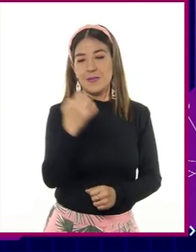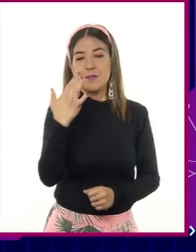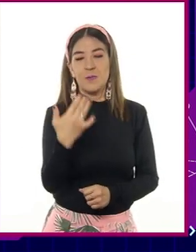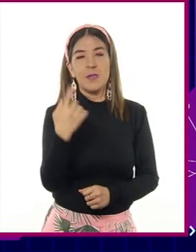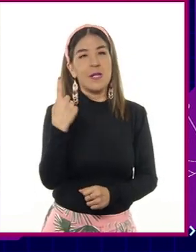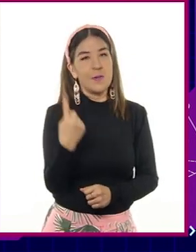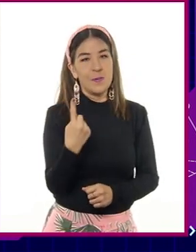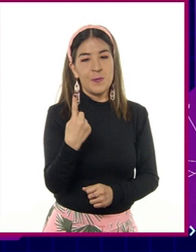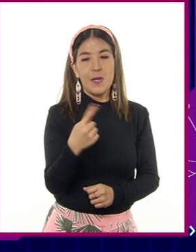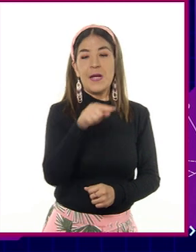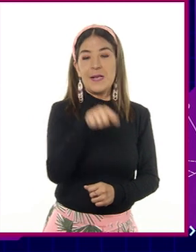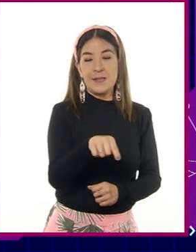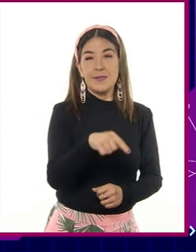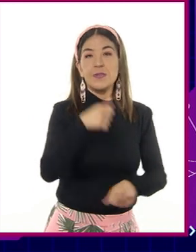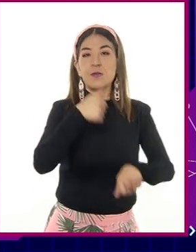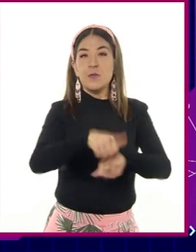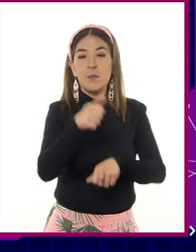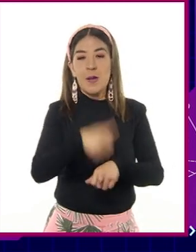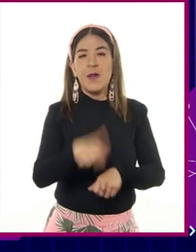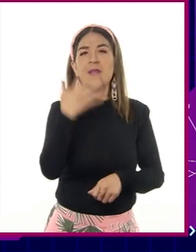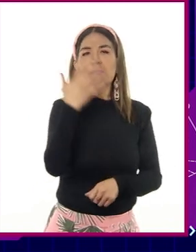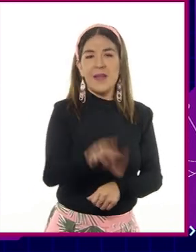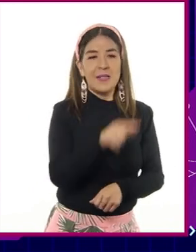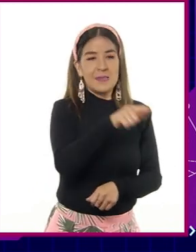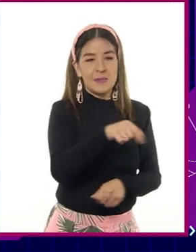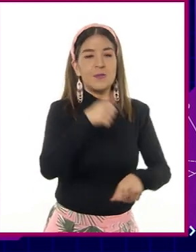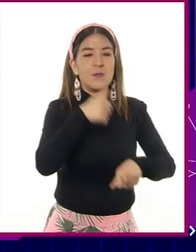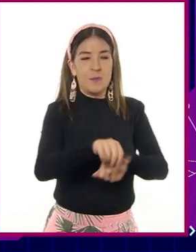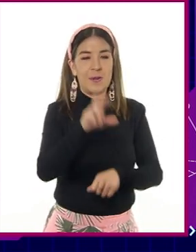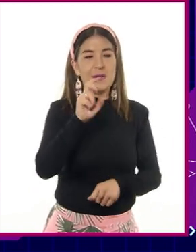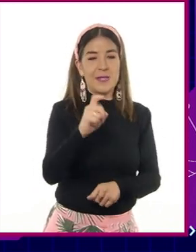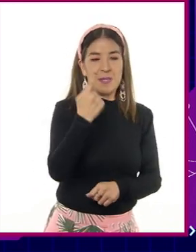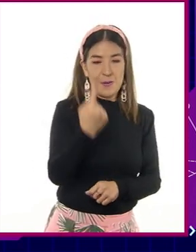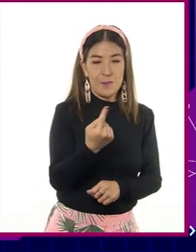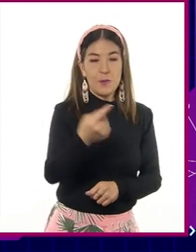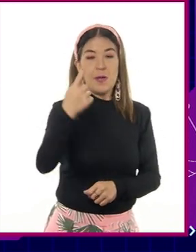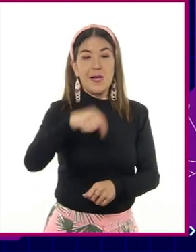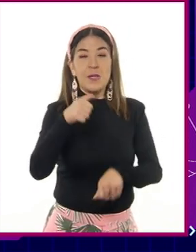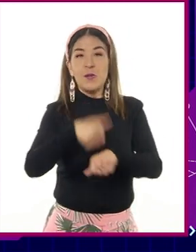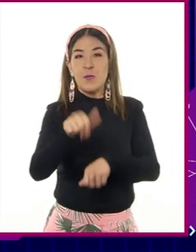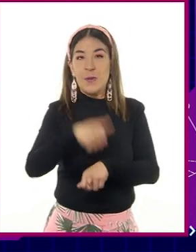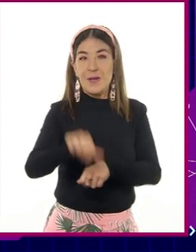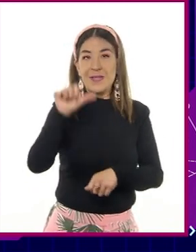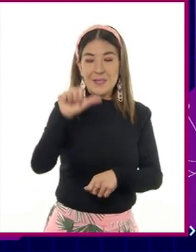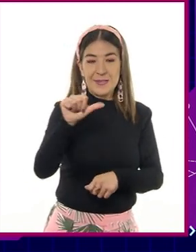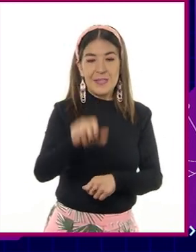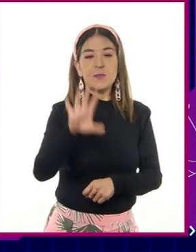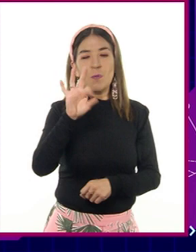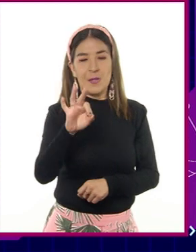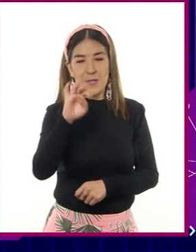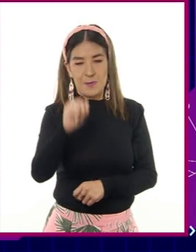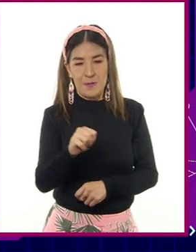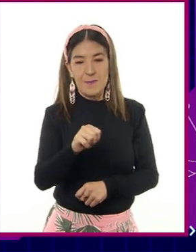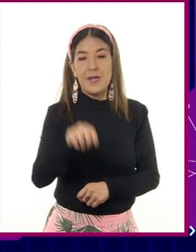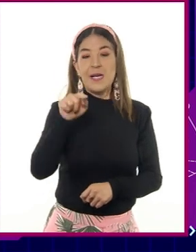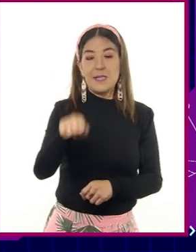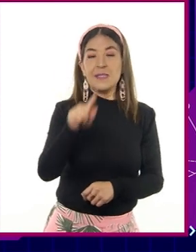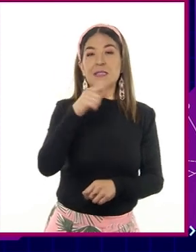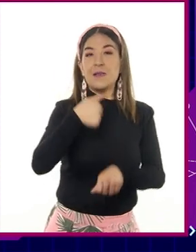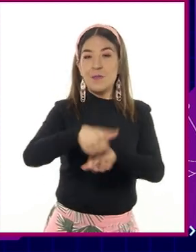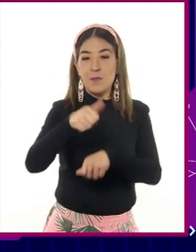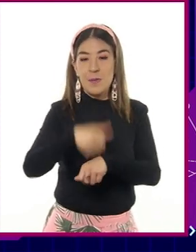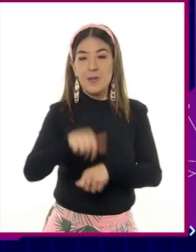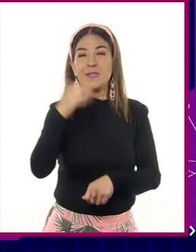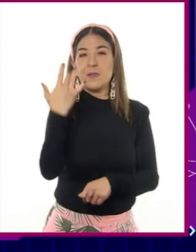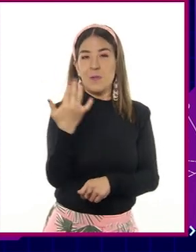151. En el lugar 10 encontraremos el número 31, en el lugar 16 el 49 y en el lugar